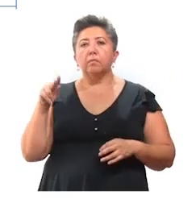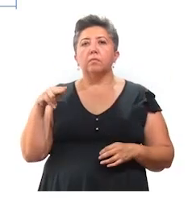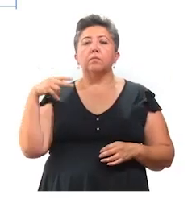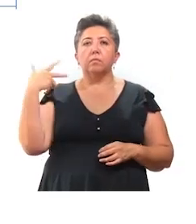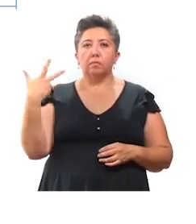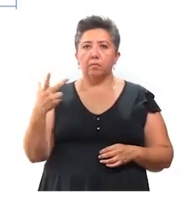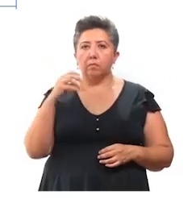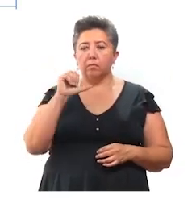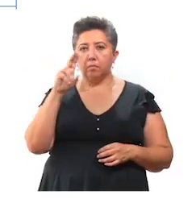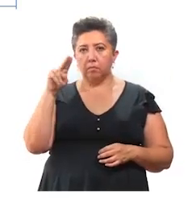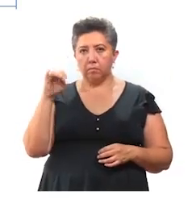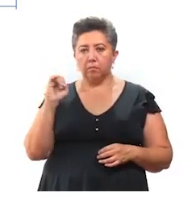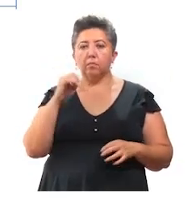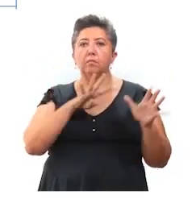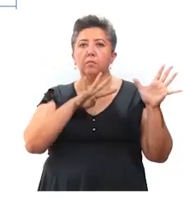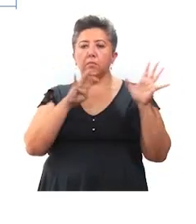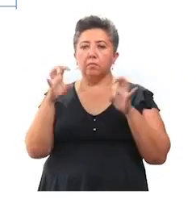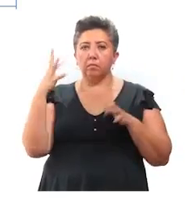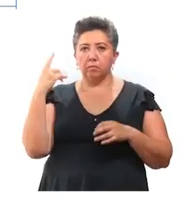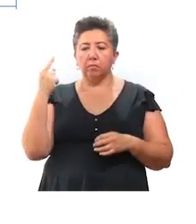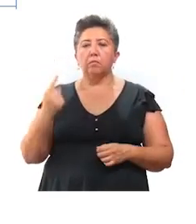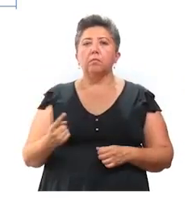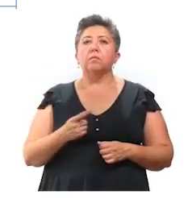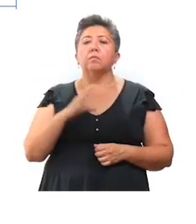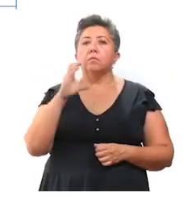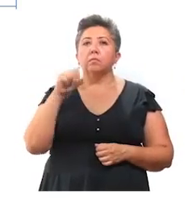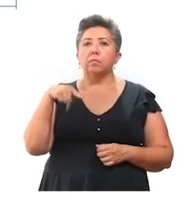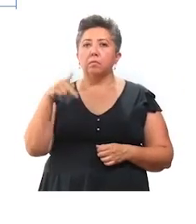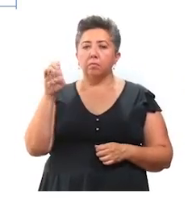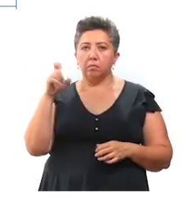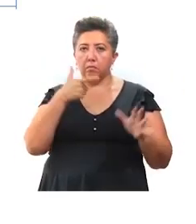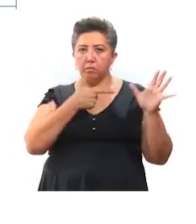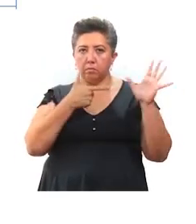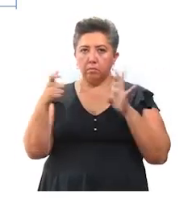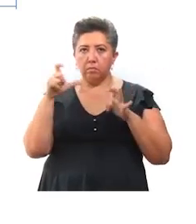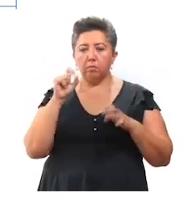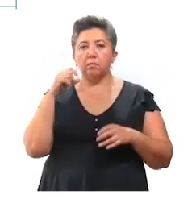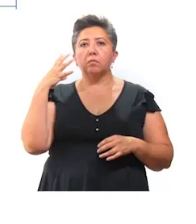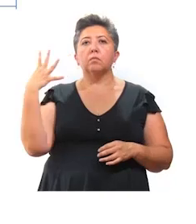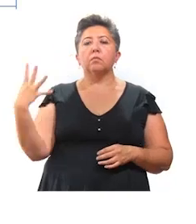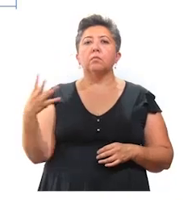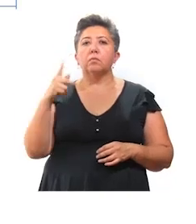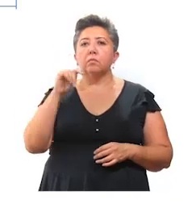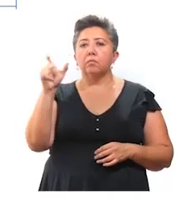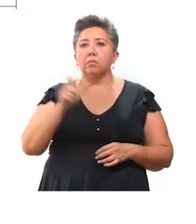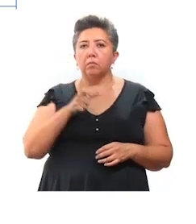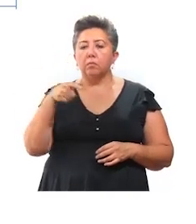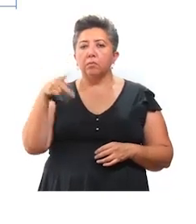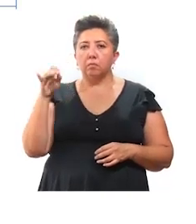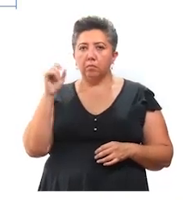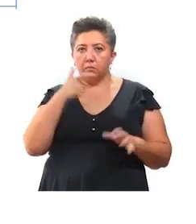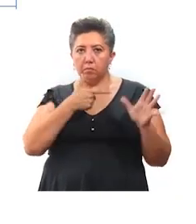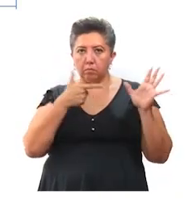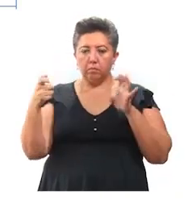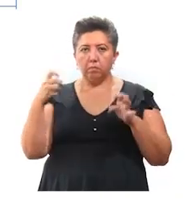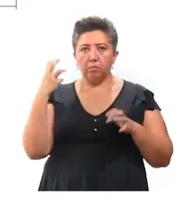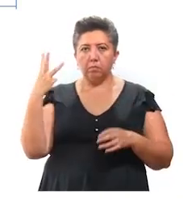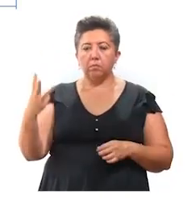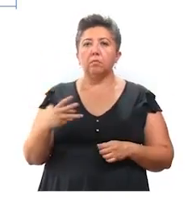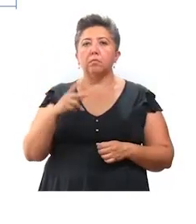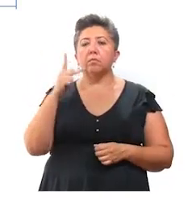988, Acanqué, 951, Concal, 724, Tixcocop,